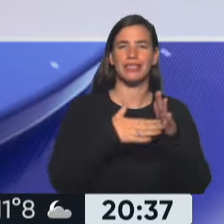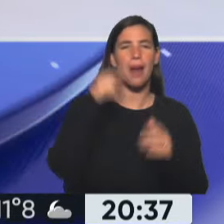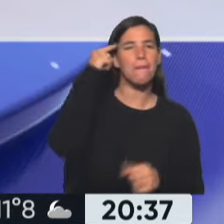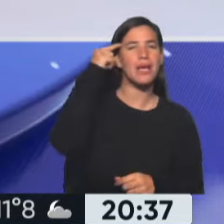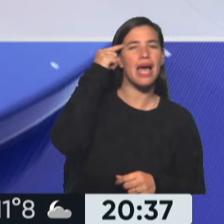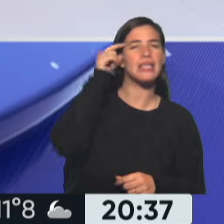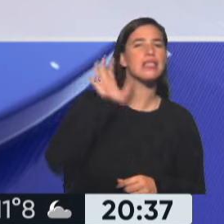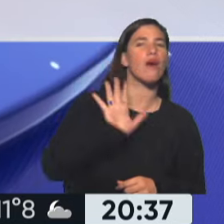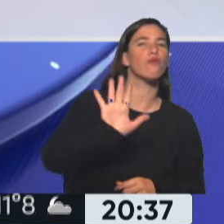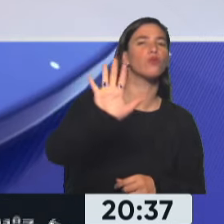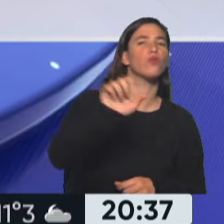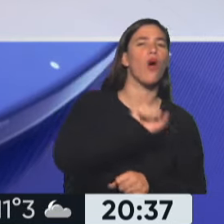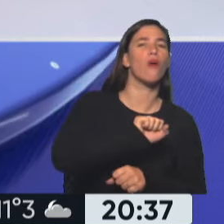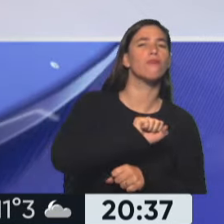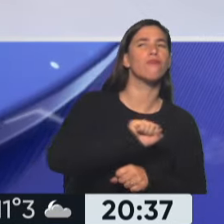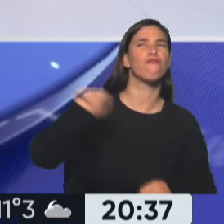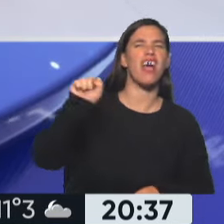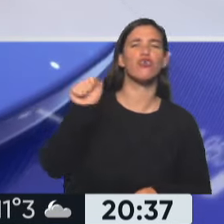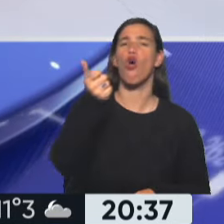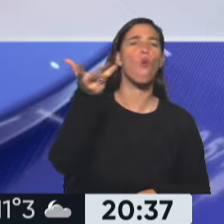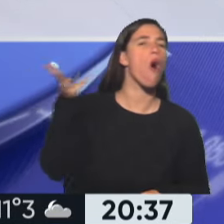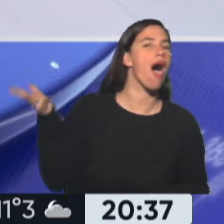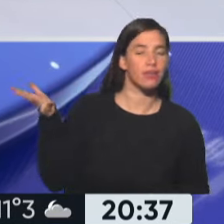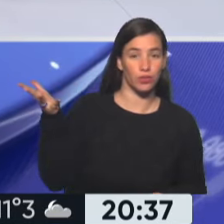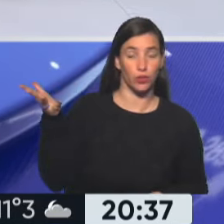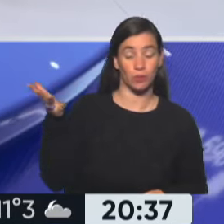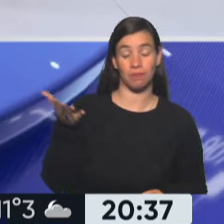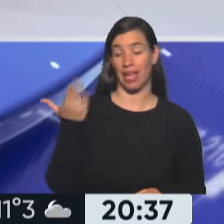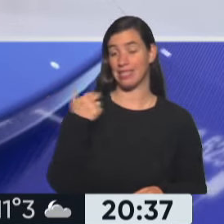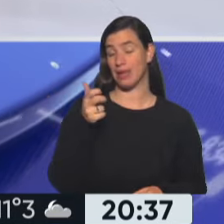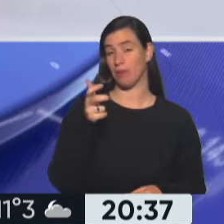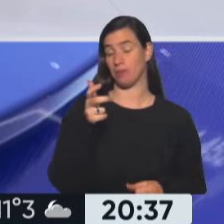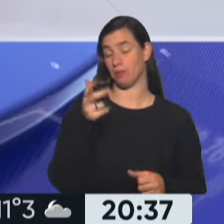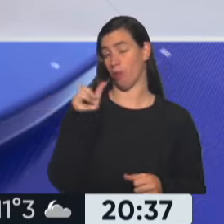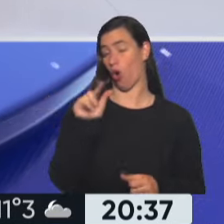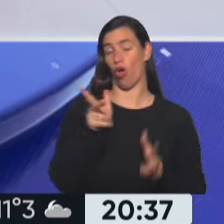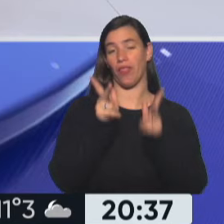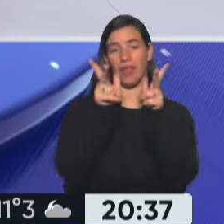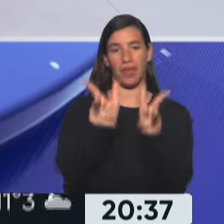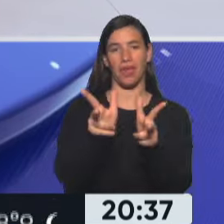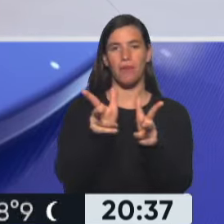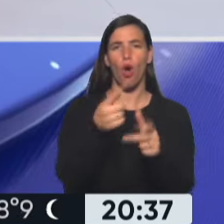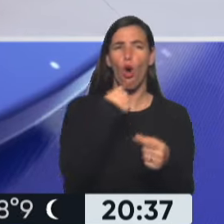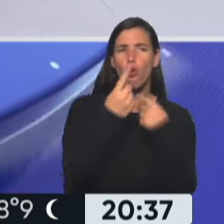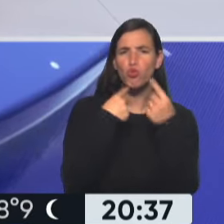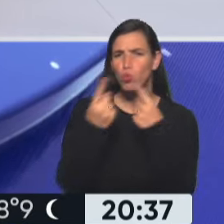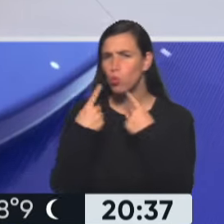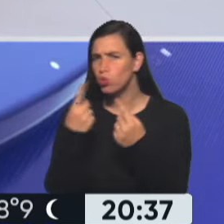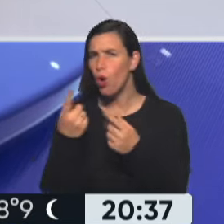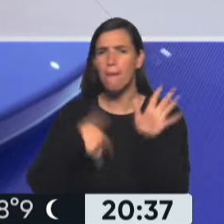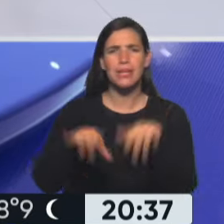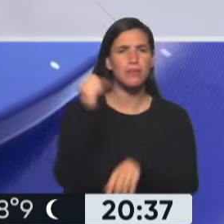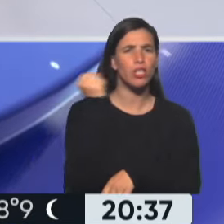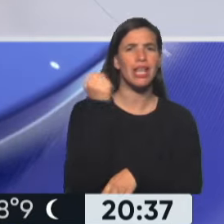meses. Recientemente hablábamos de que las consultoras más importantes de la Argentina pronostican que la inflación va a seguir